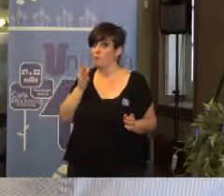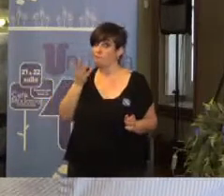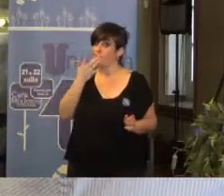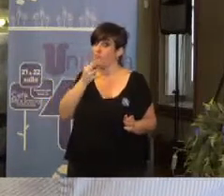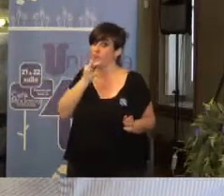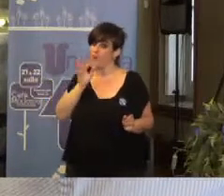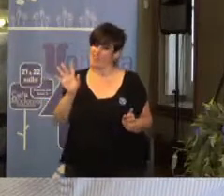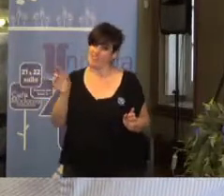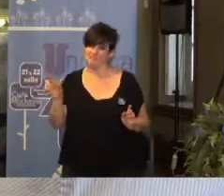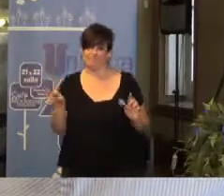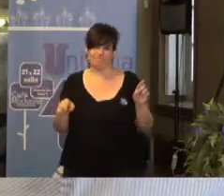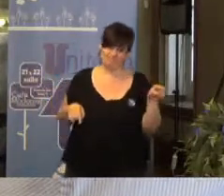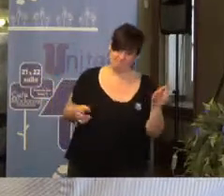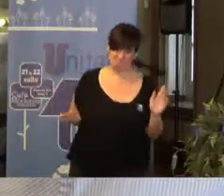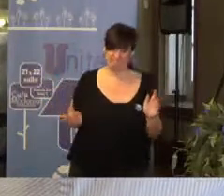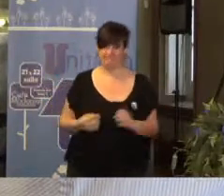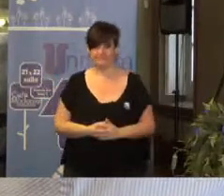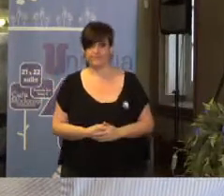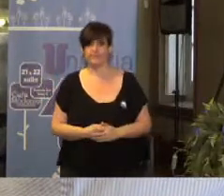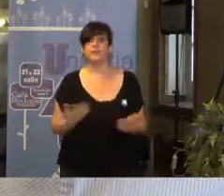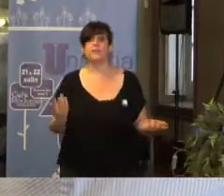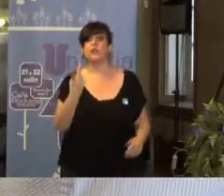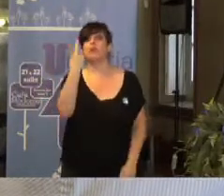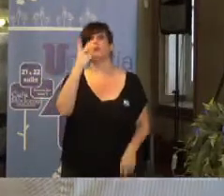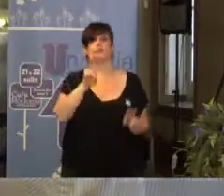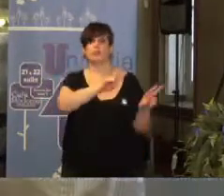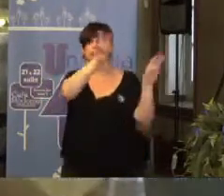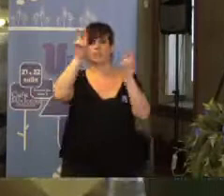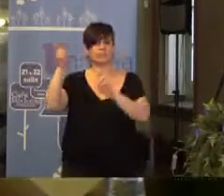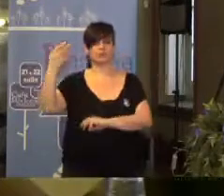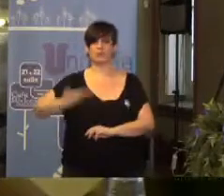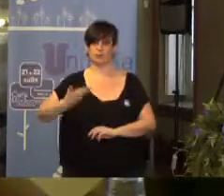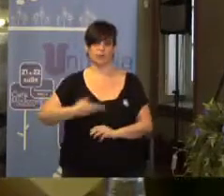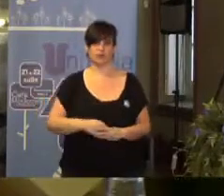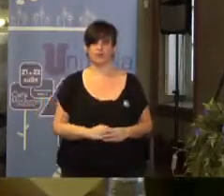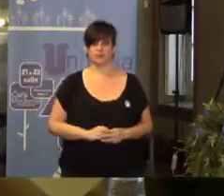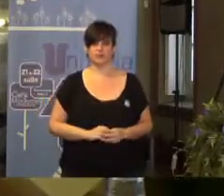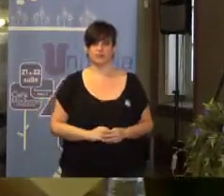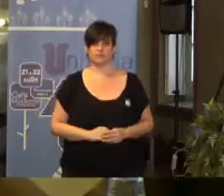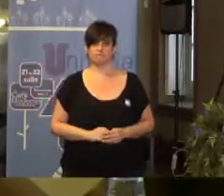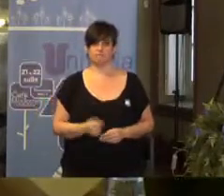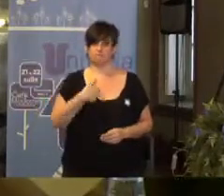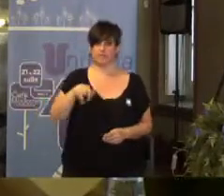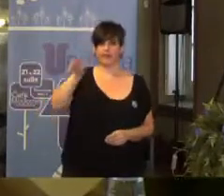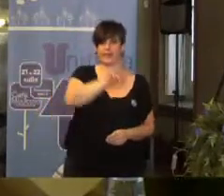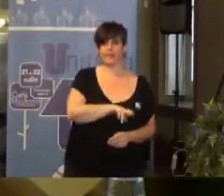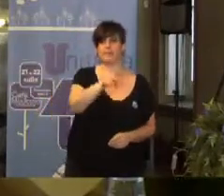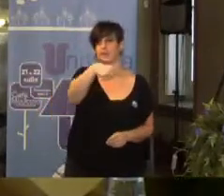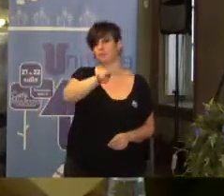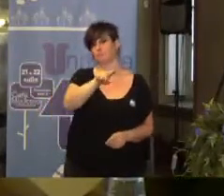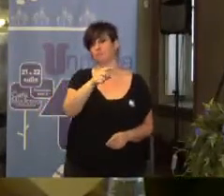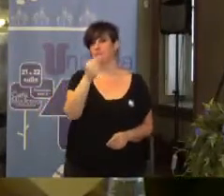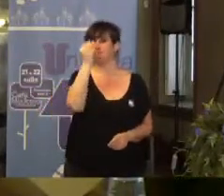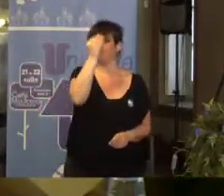todo caso, hai dúas cuestións que para min foron determinantes. Insisto, diredes vos, por que conta